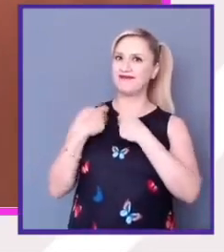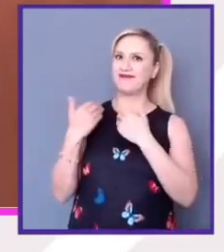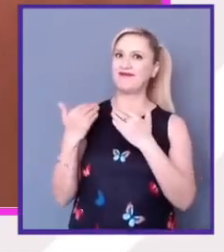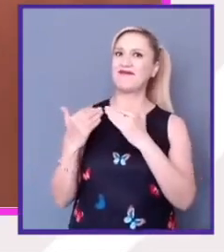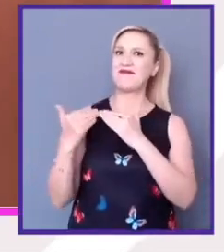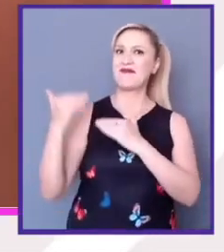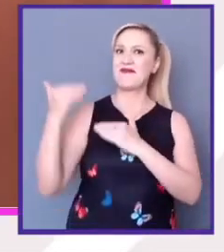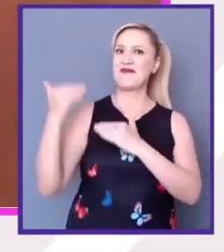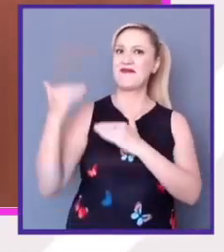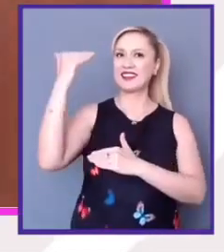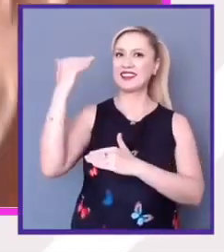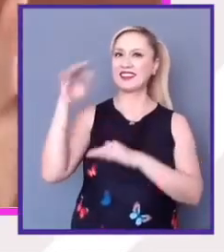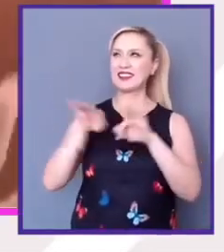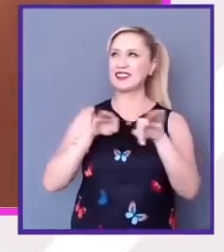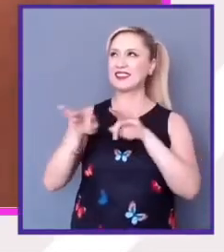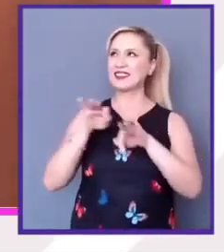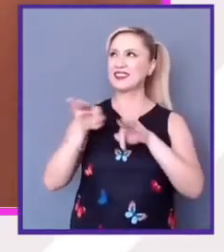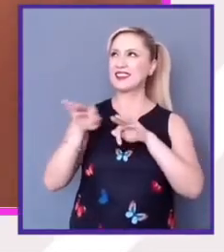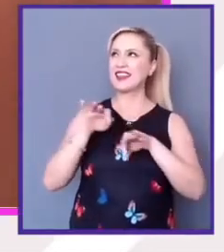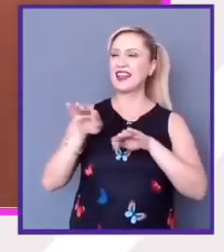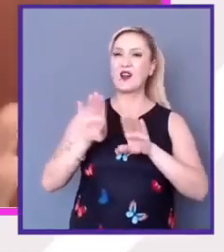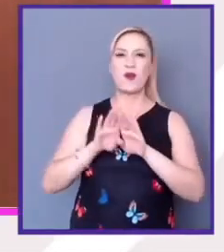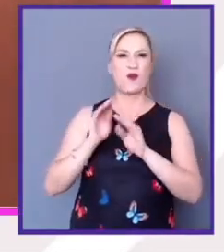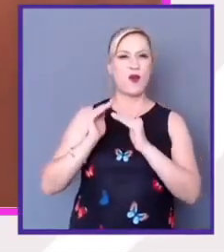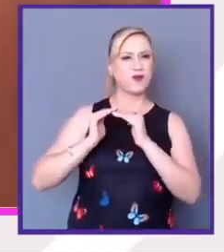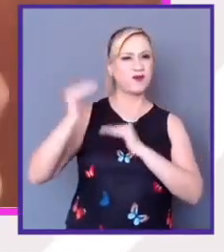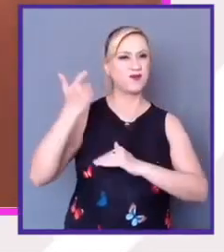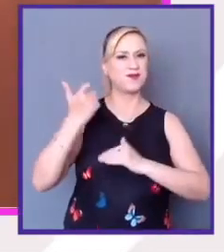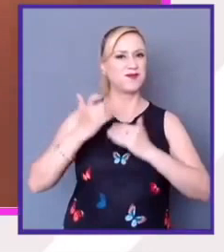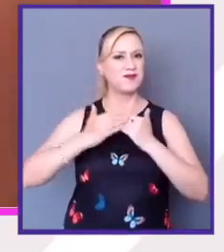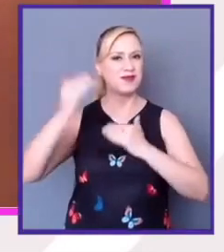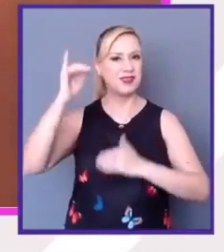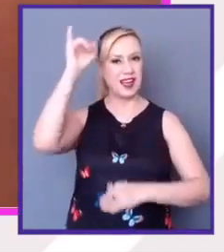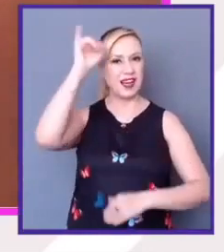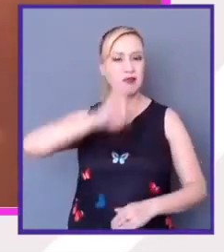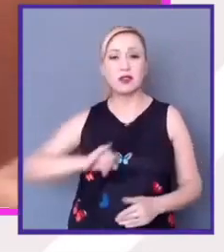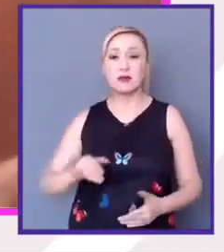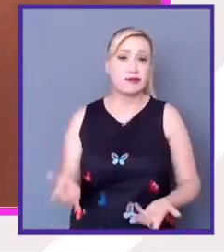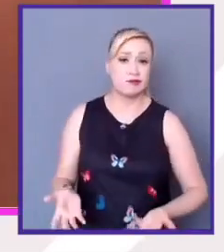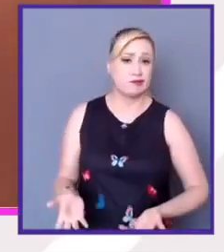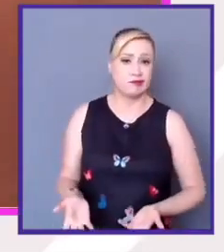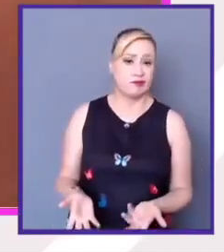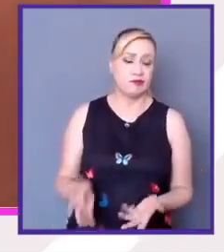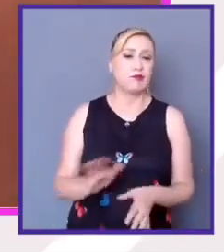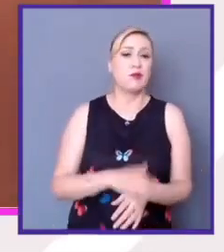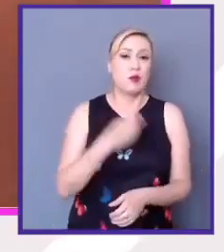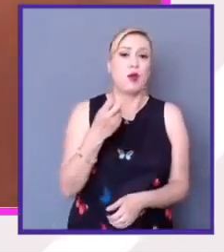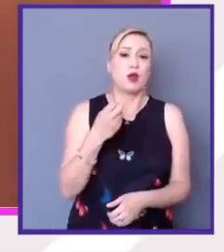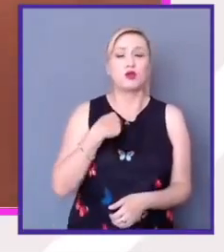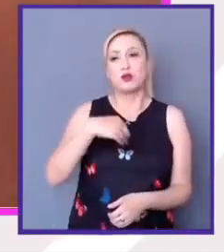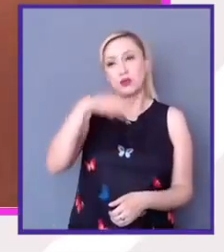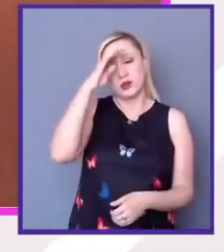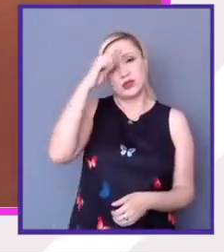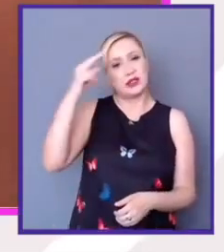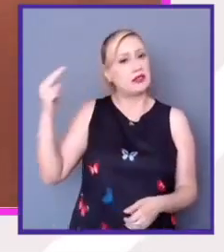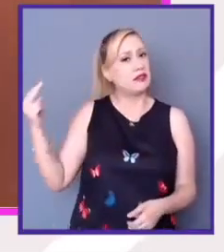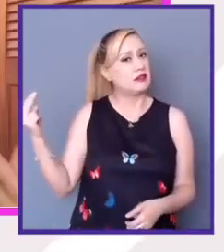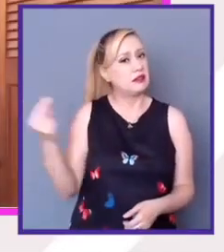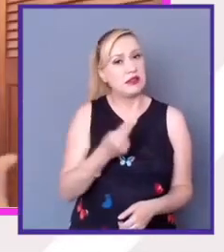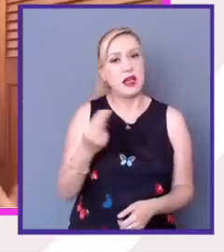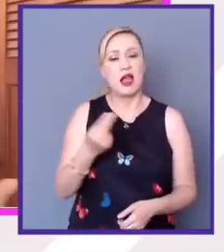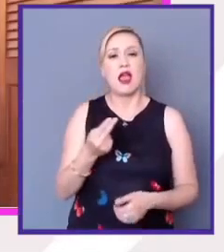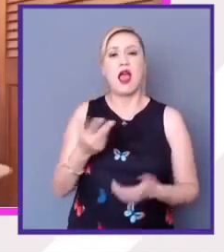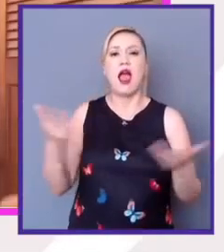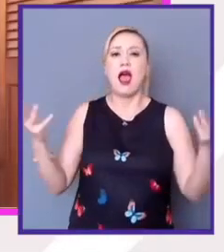de trabajo, ¿no? Entonces, mirando este panorama global, ¿no?, en México, es por lo cual consideraría que es necesario que se